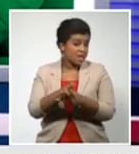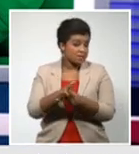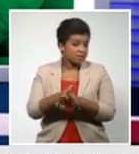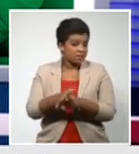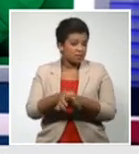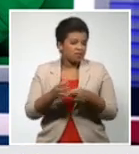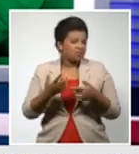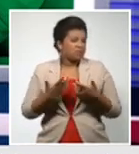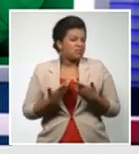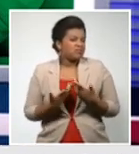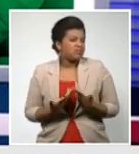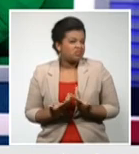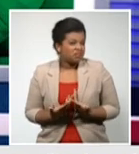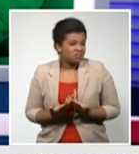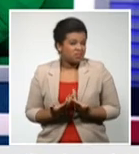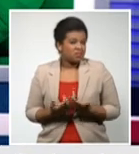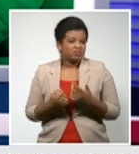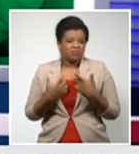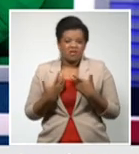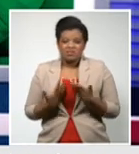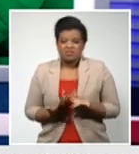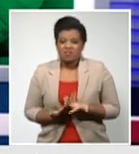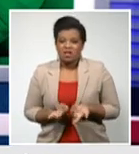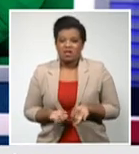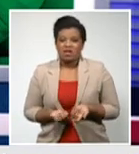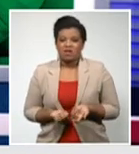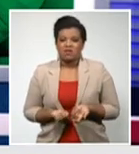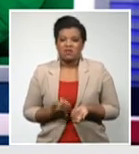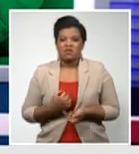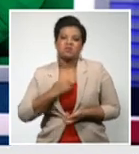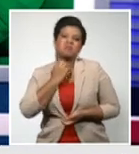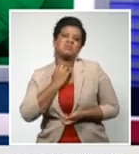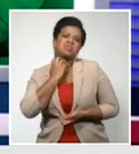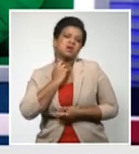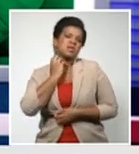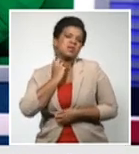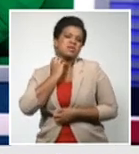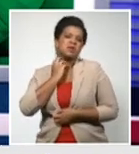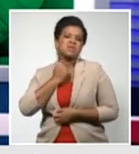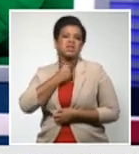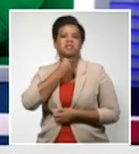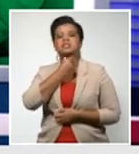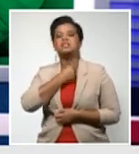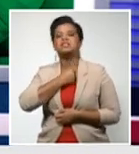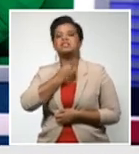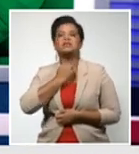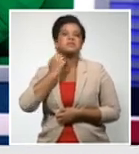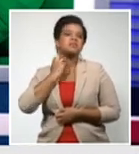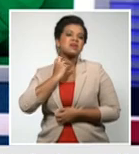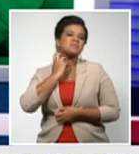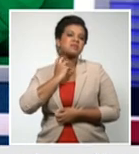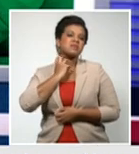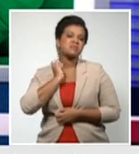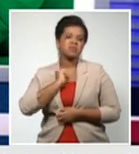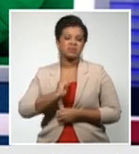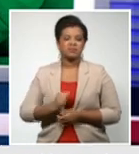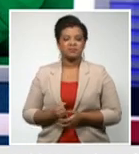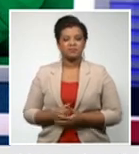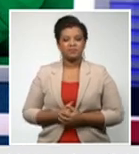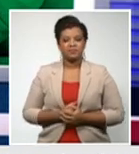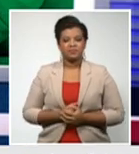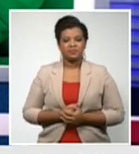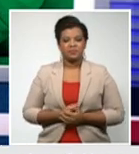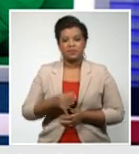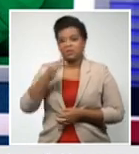decaimiento, picazón, escozor laríngeo, pero bueno, eso es un poco de picazón en la laringe, congestión nasal